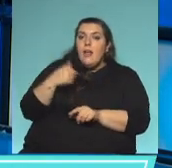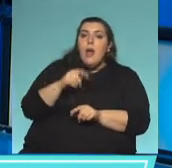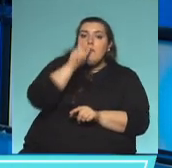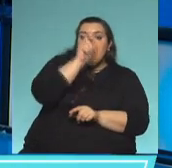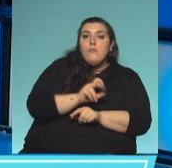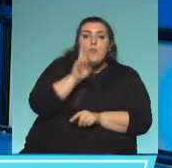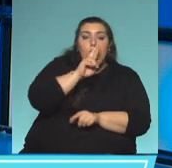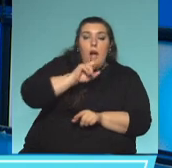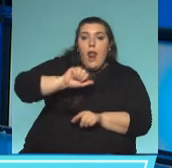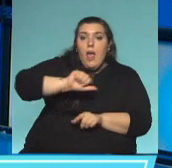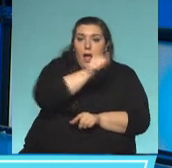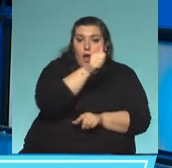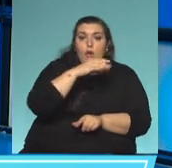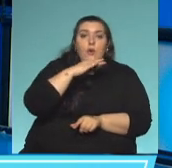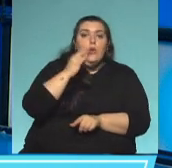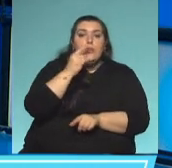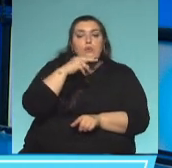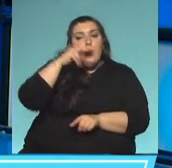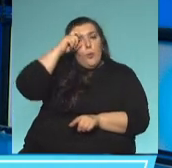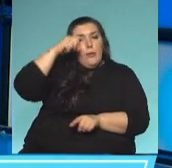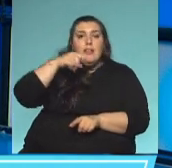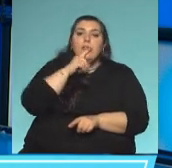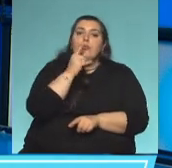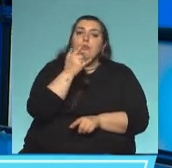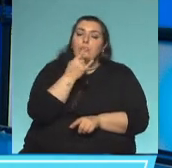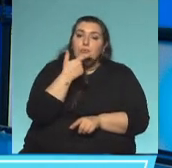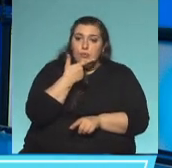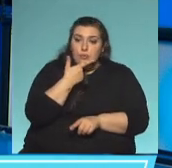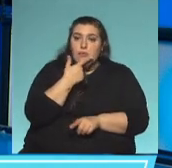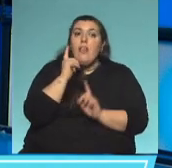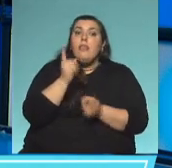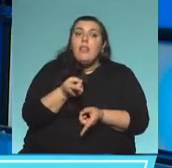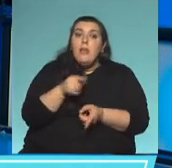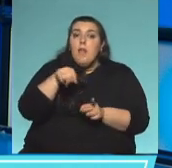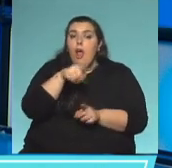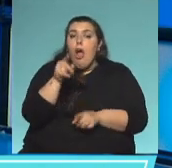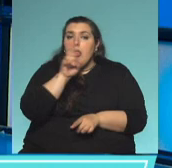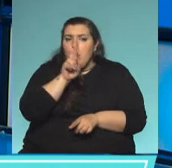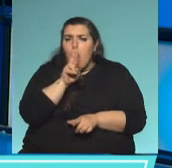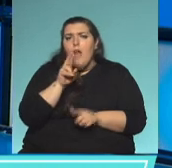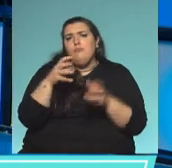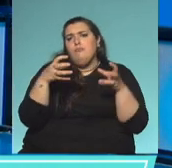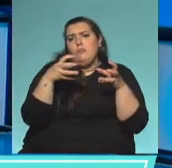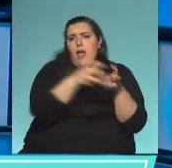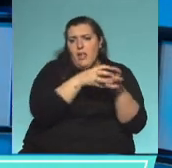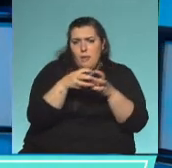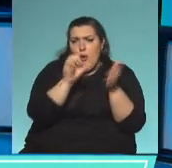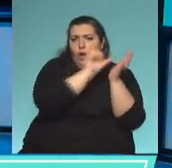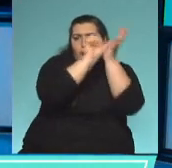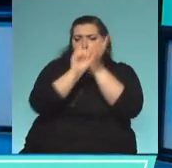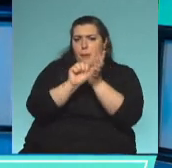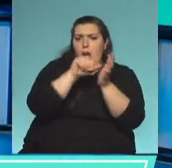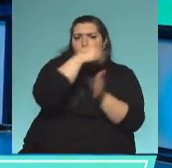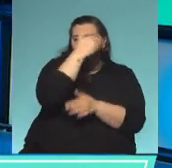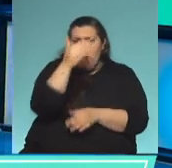vemos también a Estefanía Banini rompiéndola en el Valencia. Sí, a Sole Jaimes en el Santos de Brasil, por exactamente. Ejemplo. Entonces vemos